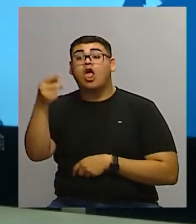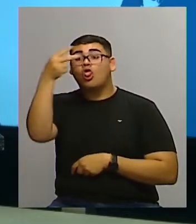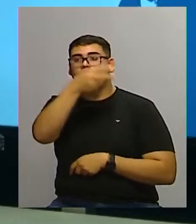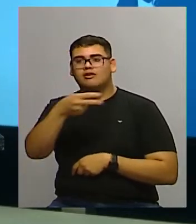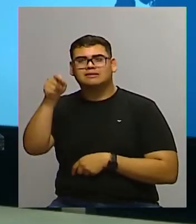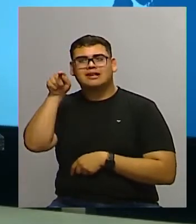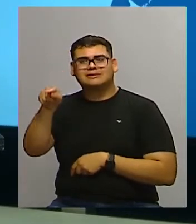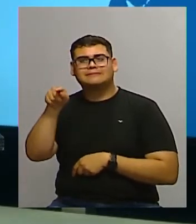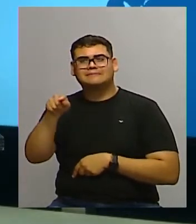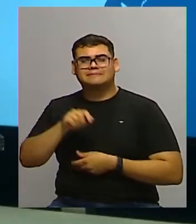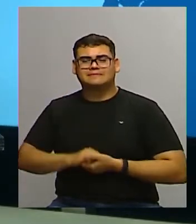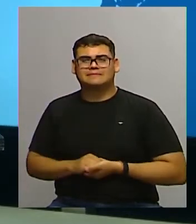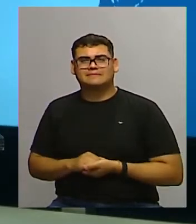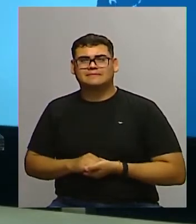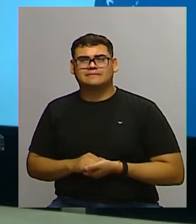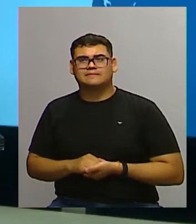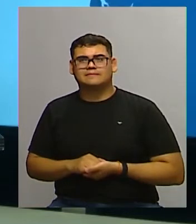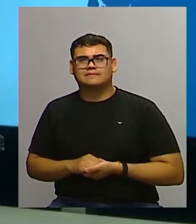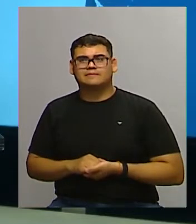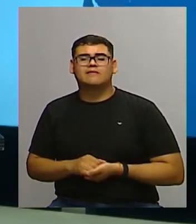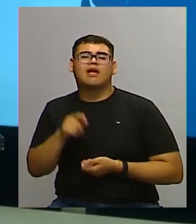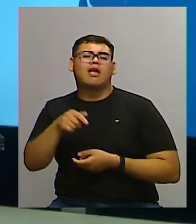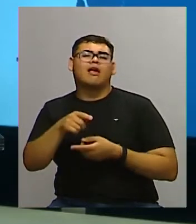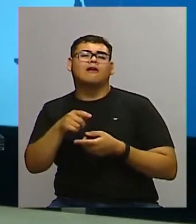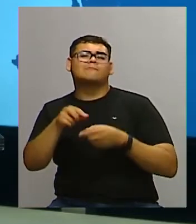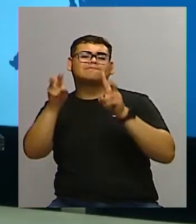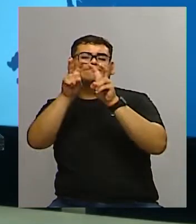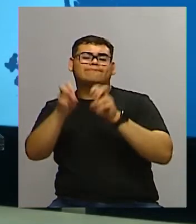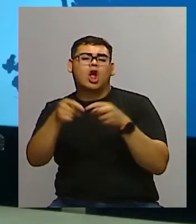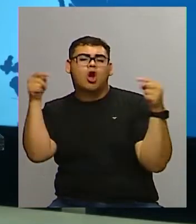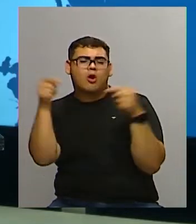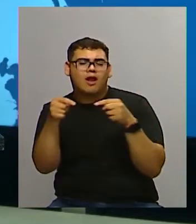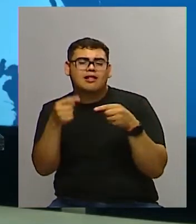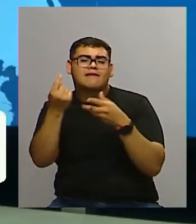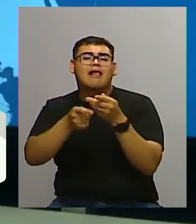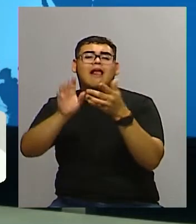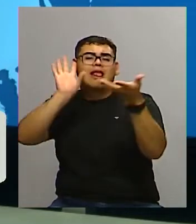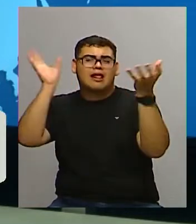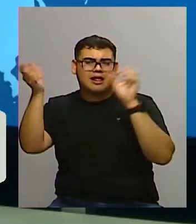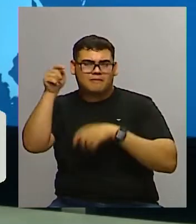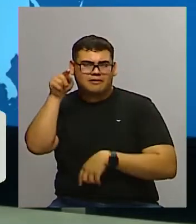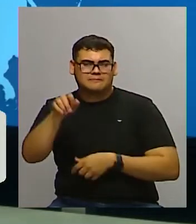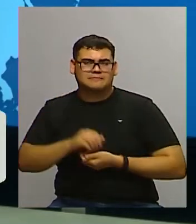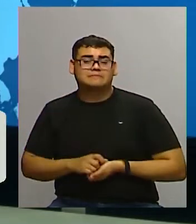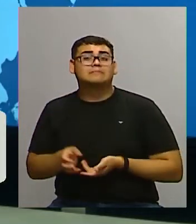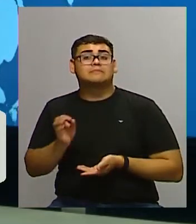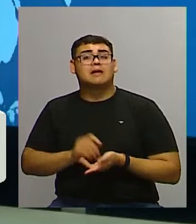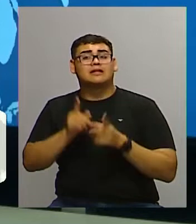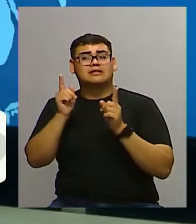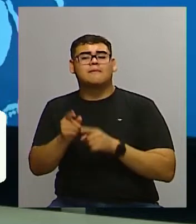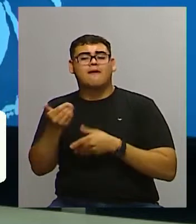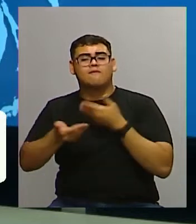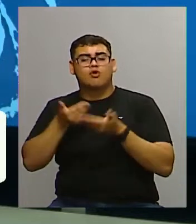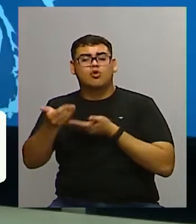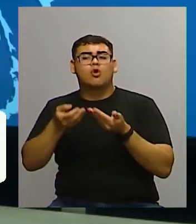el cual se empieza a trabajar, hablando de los objetivos, también analizando qué se ha logrado y qué no, y ver sobre todo cómo se va a avanzar.